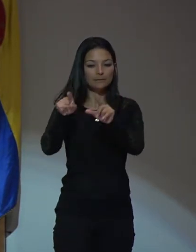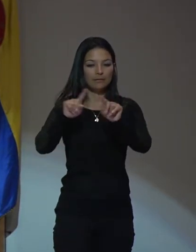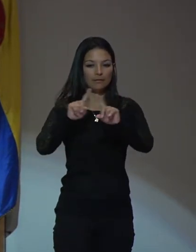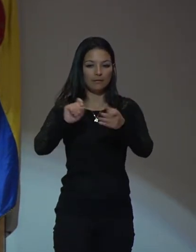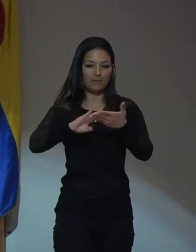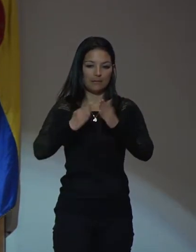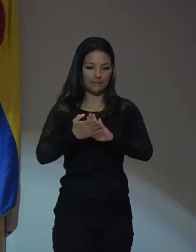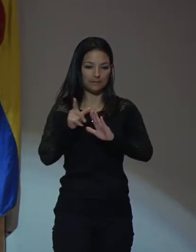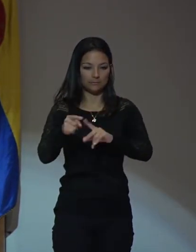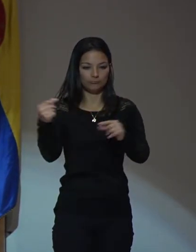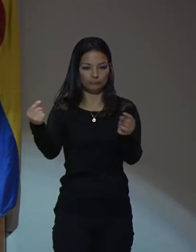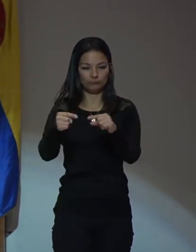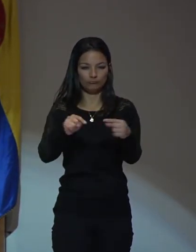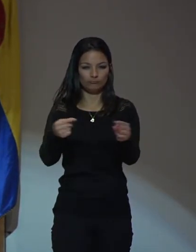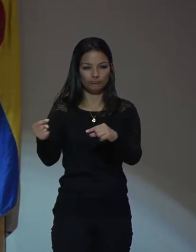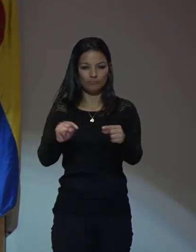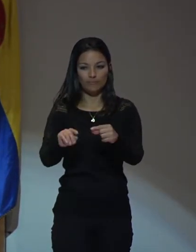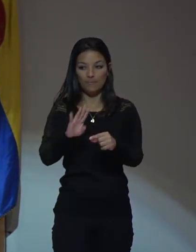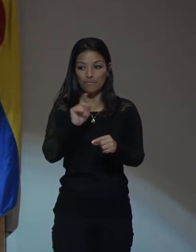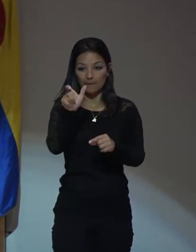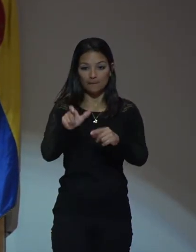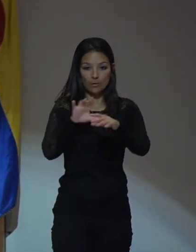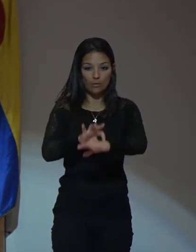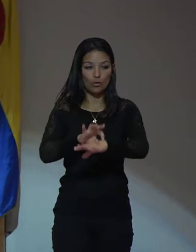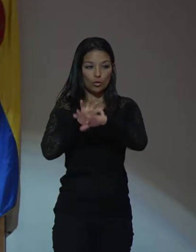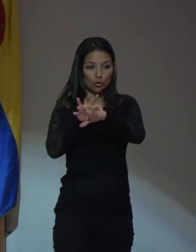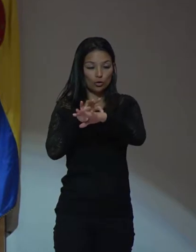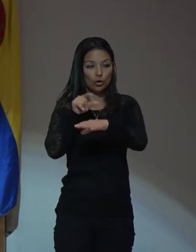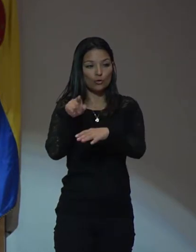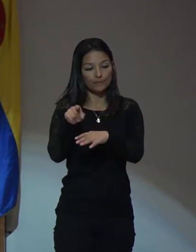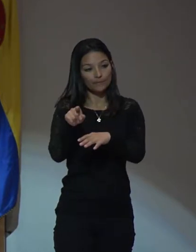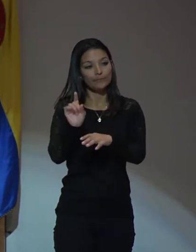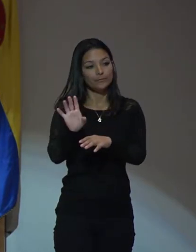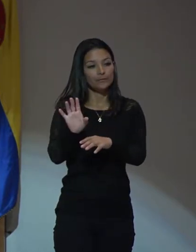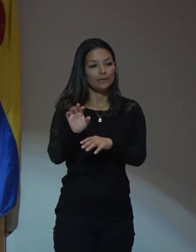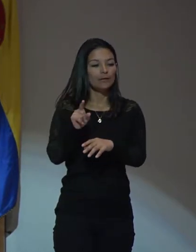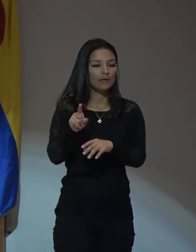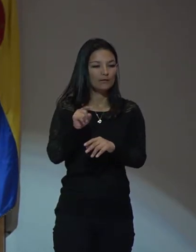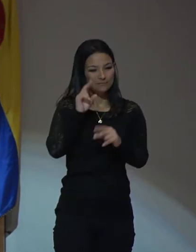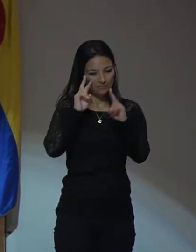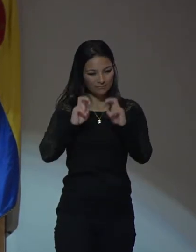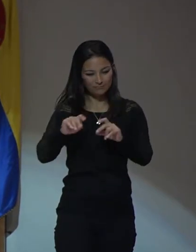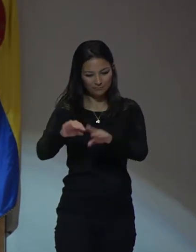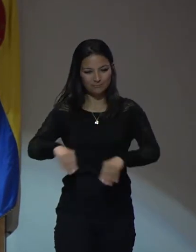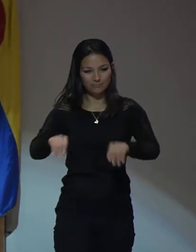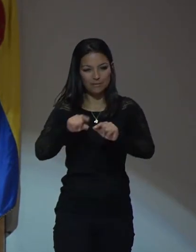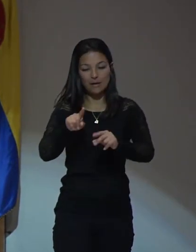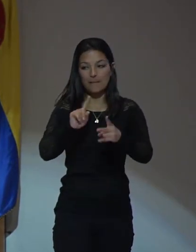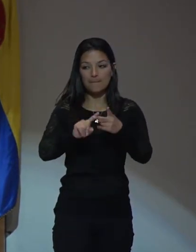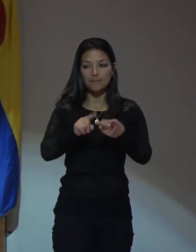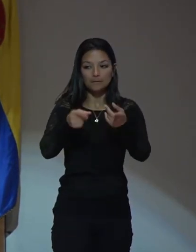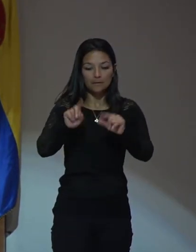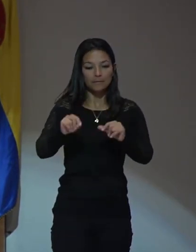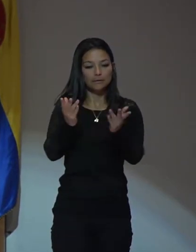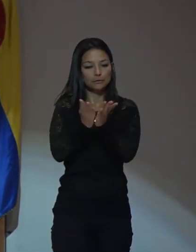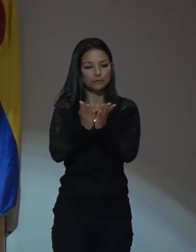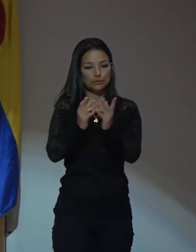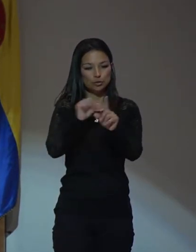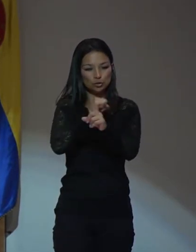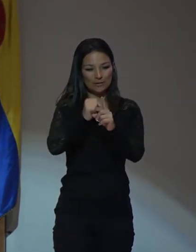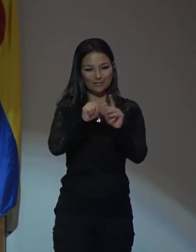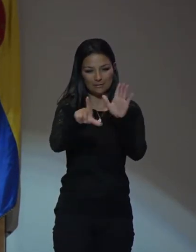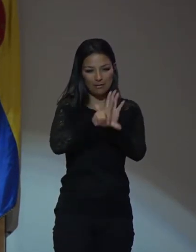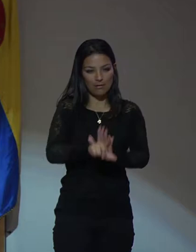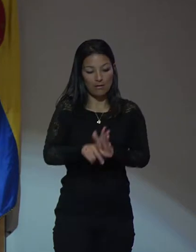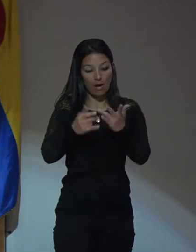conflicto, doctor en la antropología y con un postdoctorado en estudios sociales de la ley. Actualmente